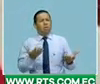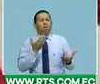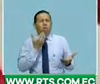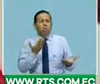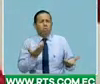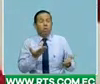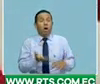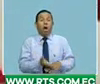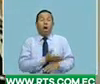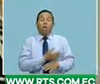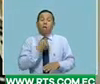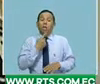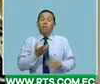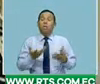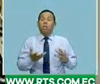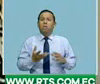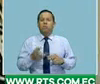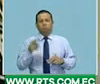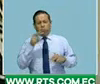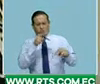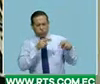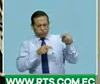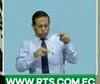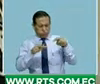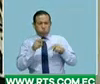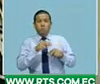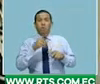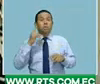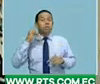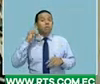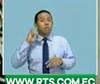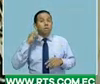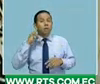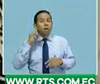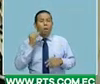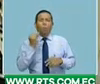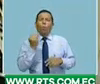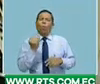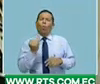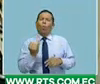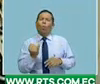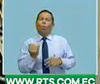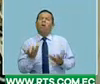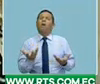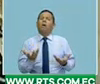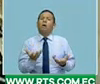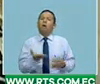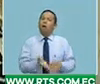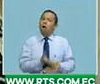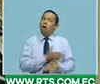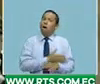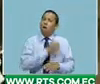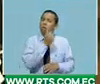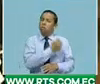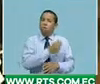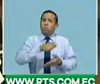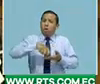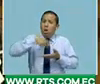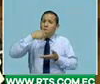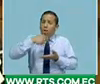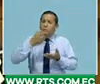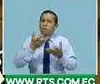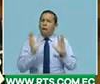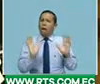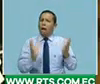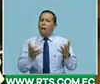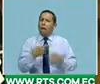le dieron a la menor. Porque yo veo que la niña, si está una niña desnutrida, es porque no le daban la debida alimentación. Nunca le